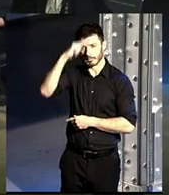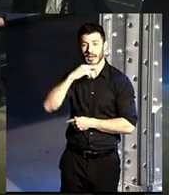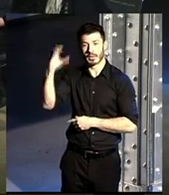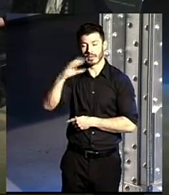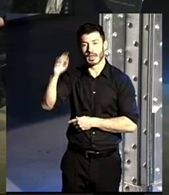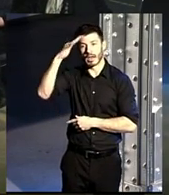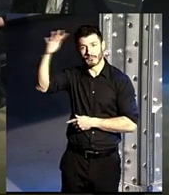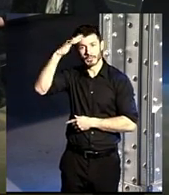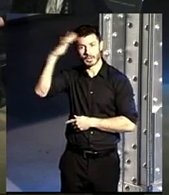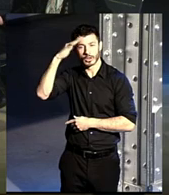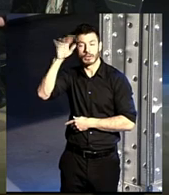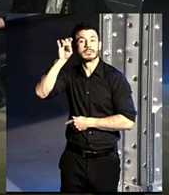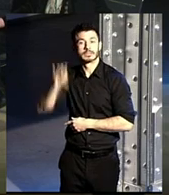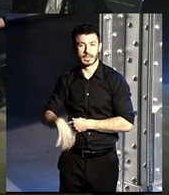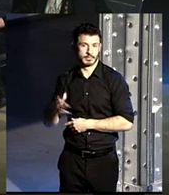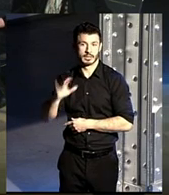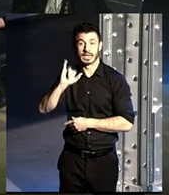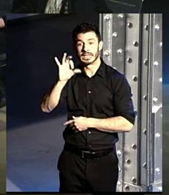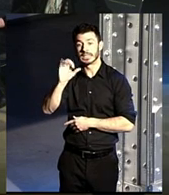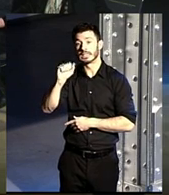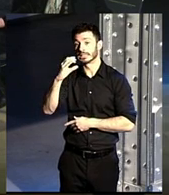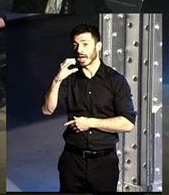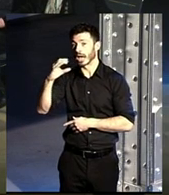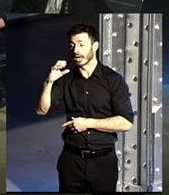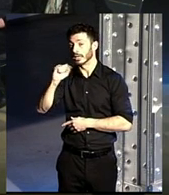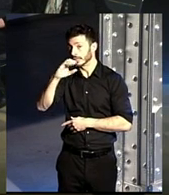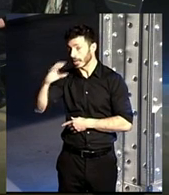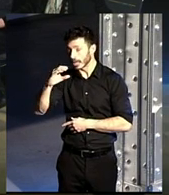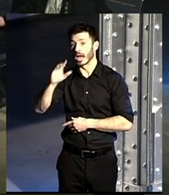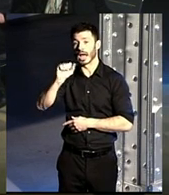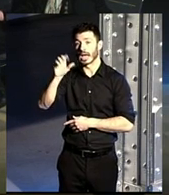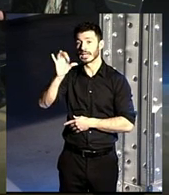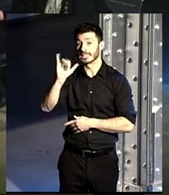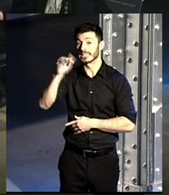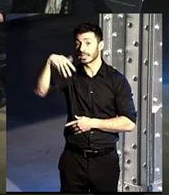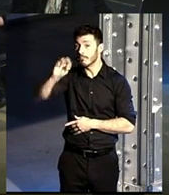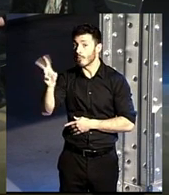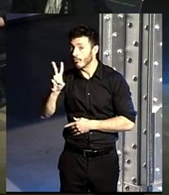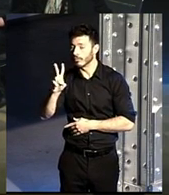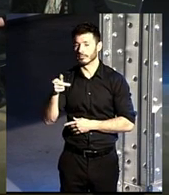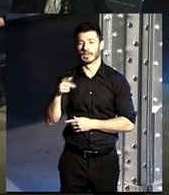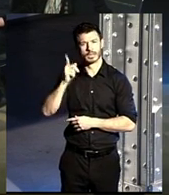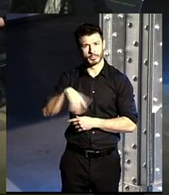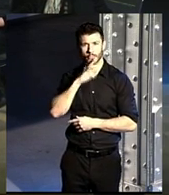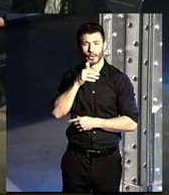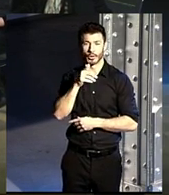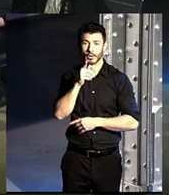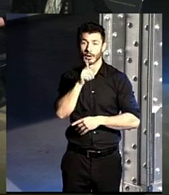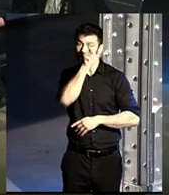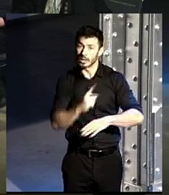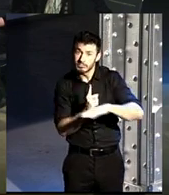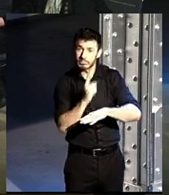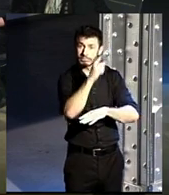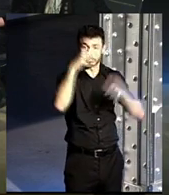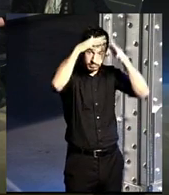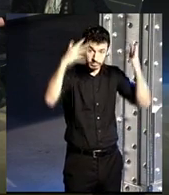ciencia sí, ficción sí. y se empezó a propagar. Efectivamente, la relación de Verne y la Luna, también porque los astronautas decían haber leído a Verne de pequeños y que